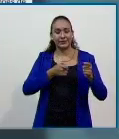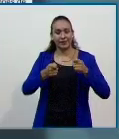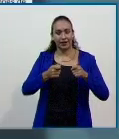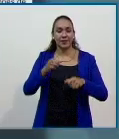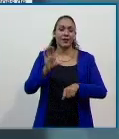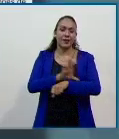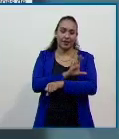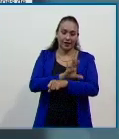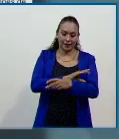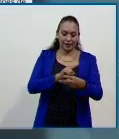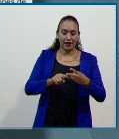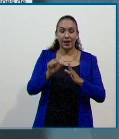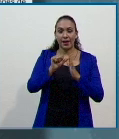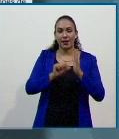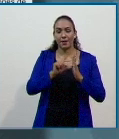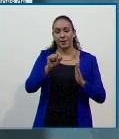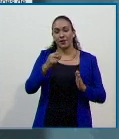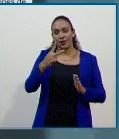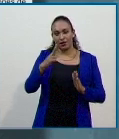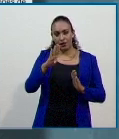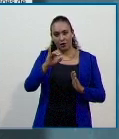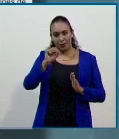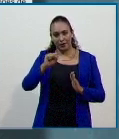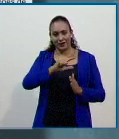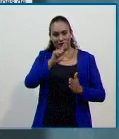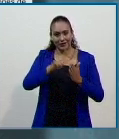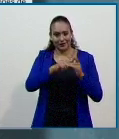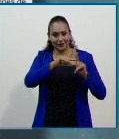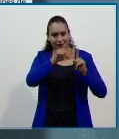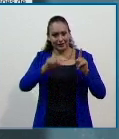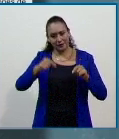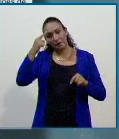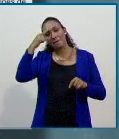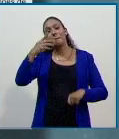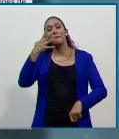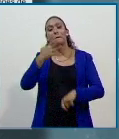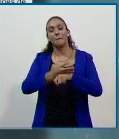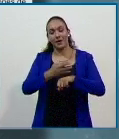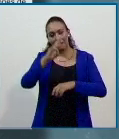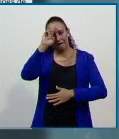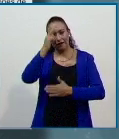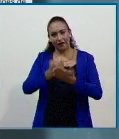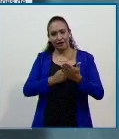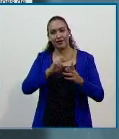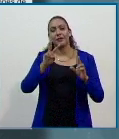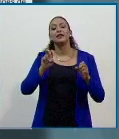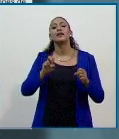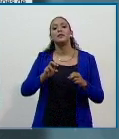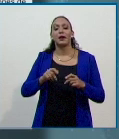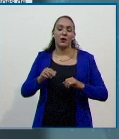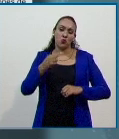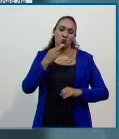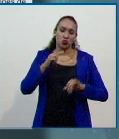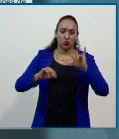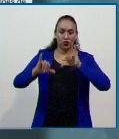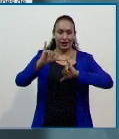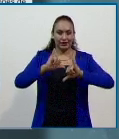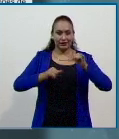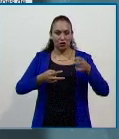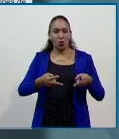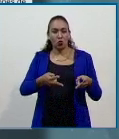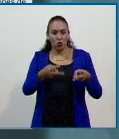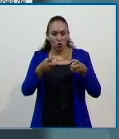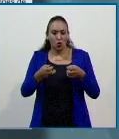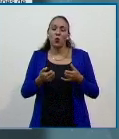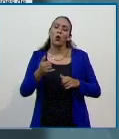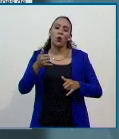artículo 22 bis, fracción primera de la Ley Federal para prevenir y sancionar los delitos en materia de hidrocarburos. Al otorgarle